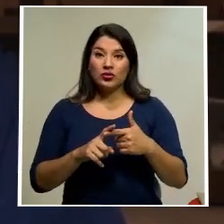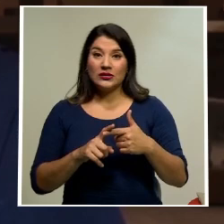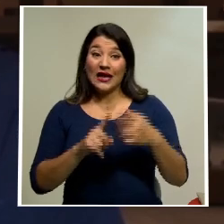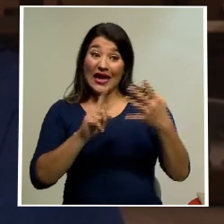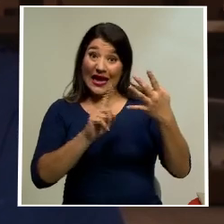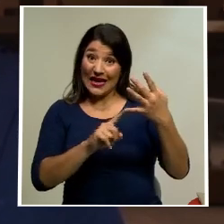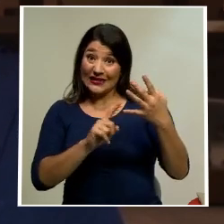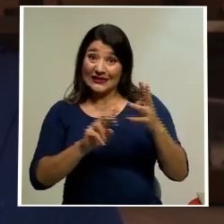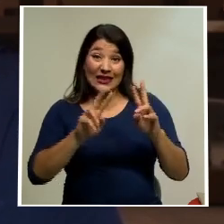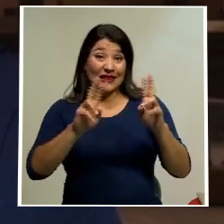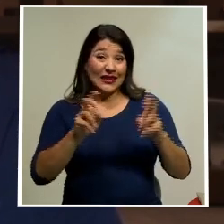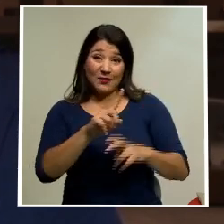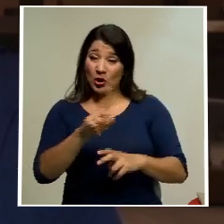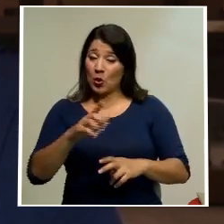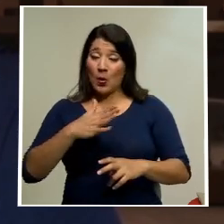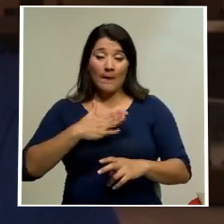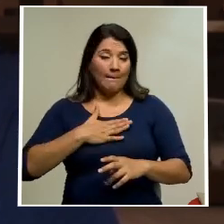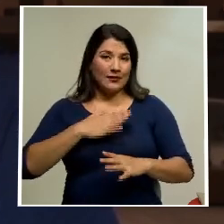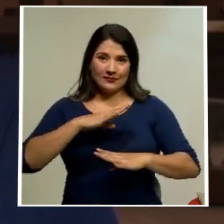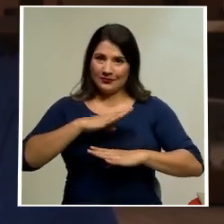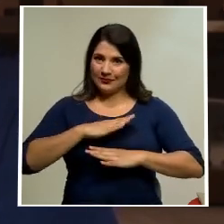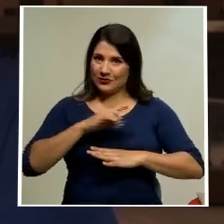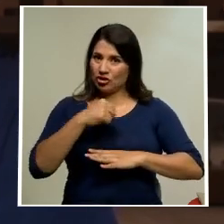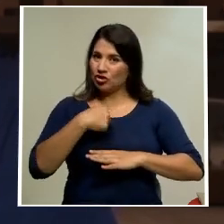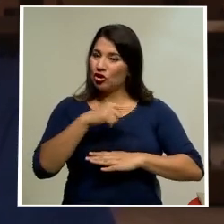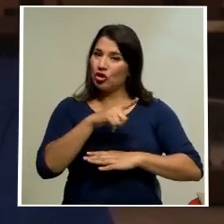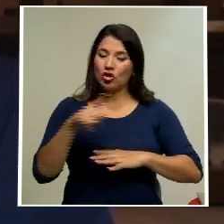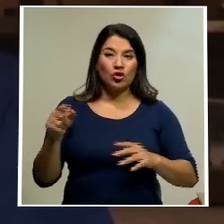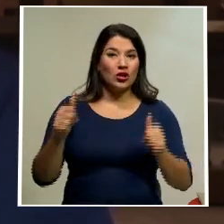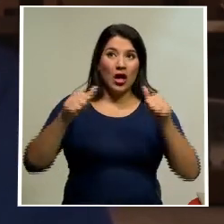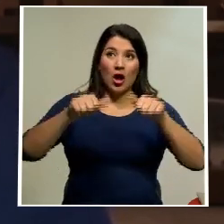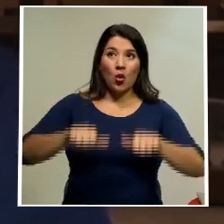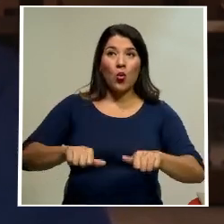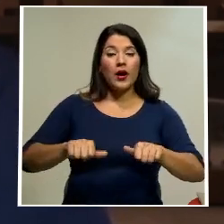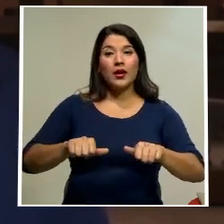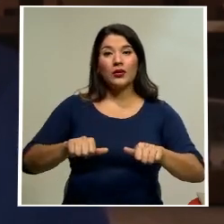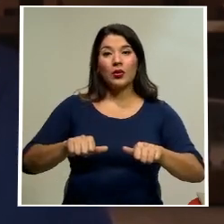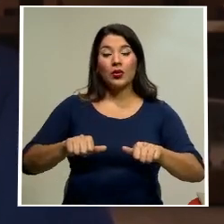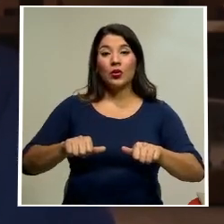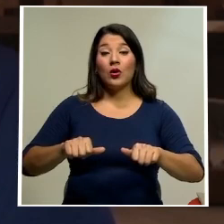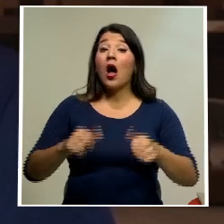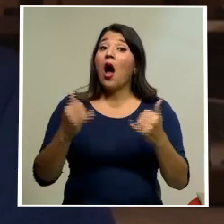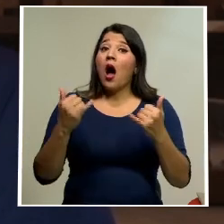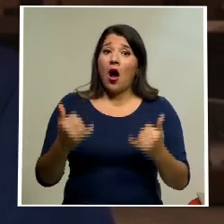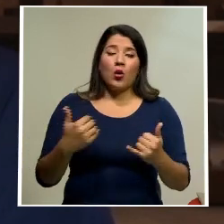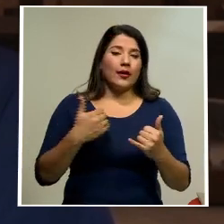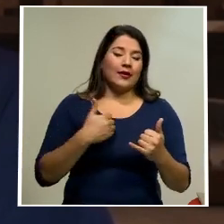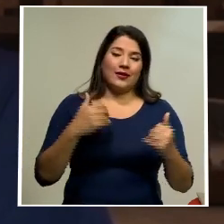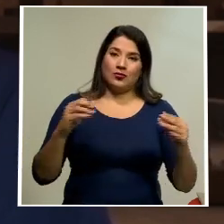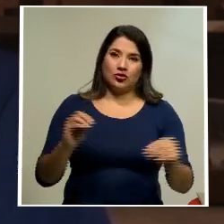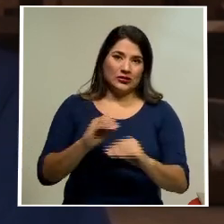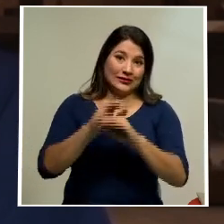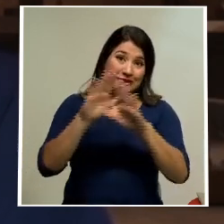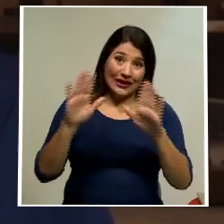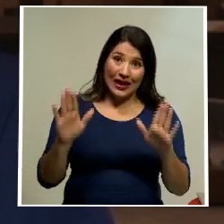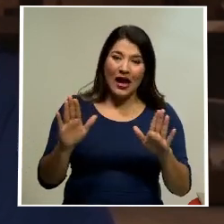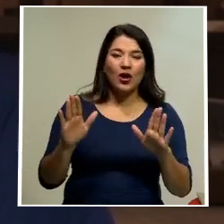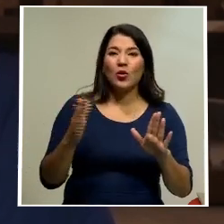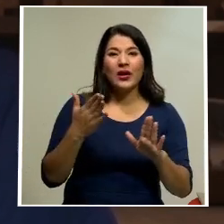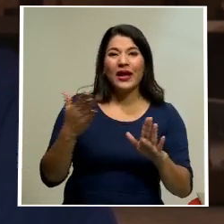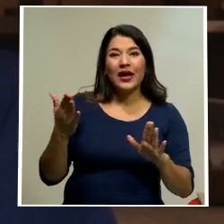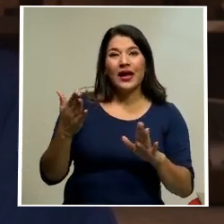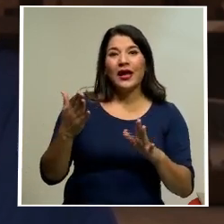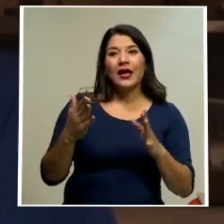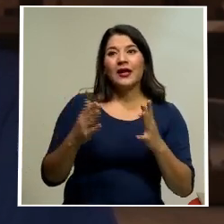me satisface, el tema de objeción de conciencia no me hace sentir cómoda. Queda claro, lamentablemente, que se entiende